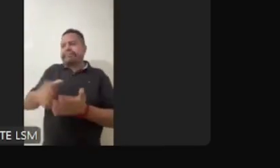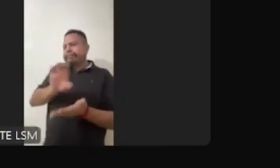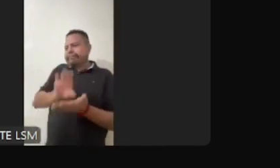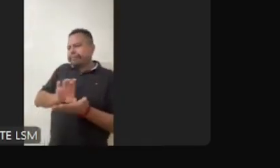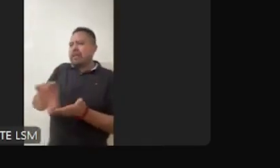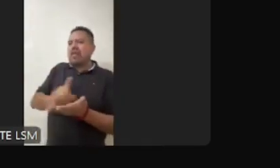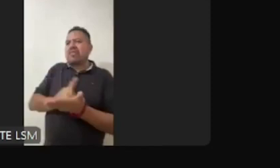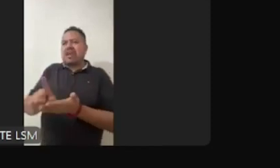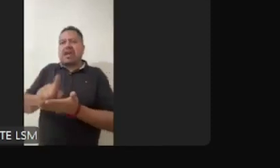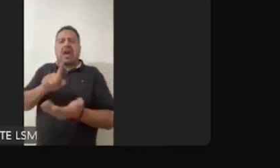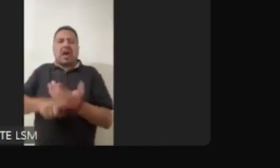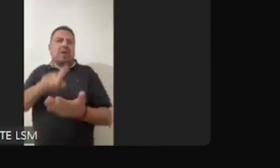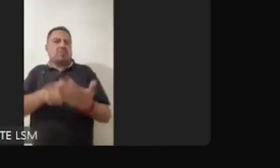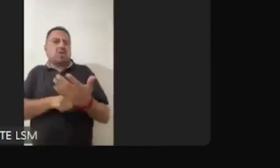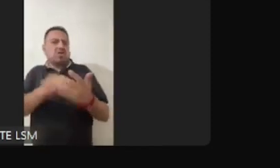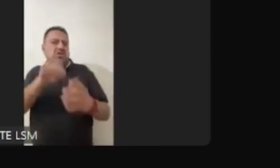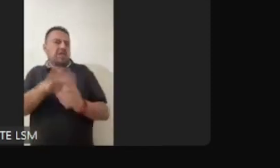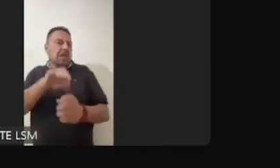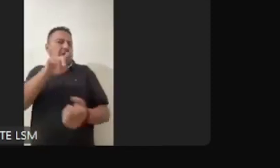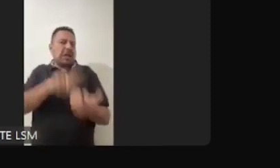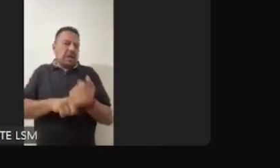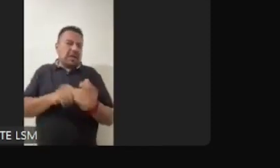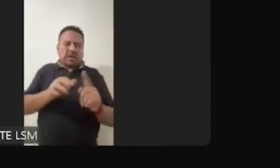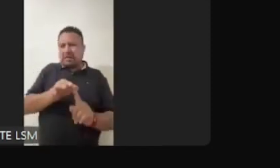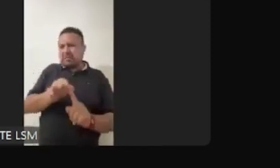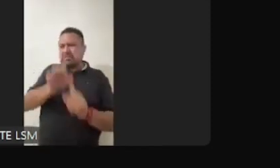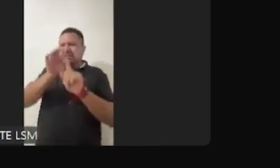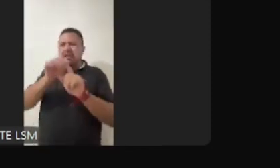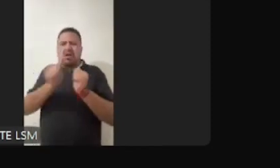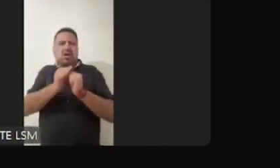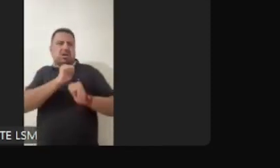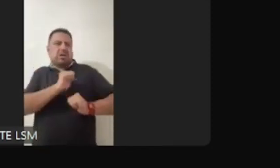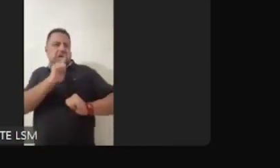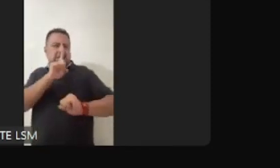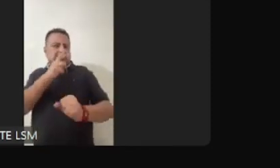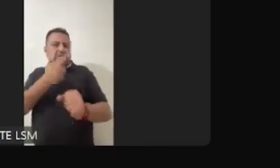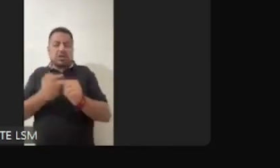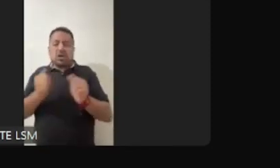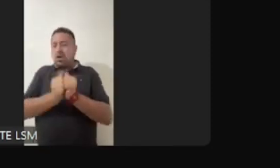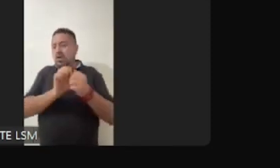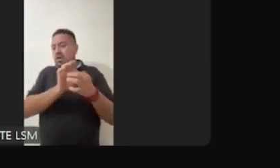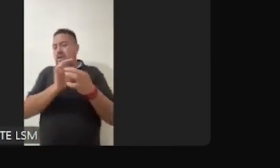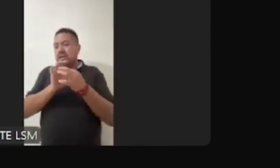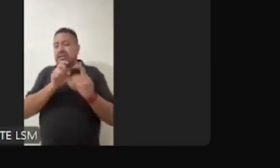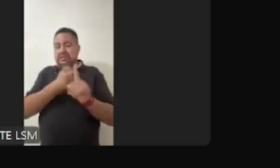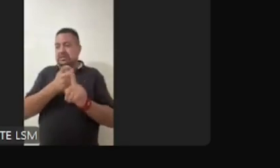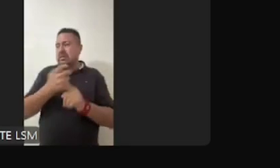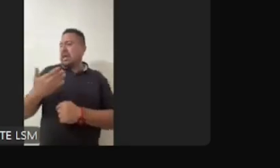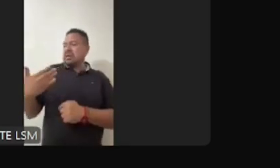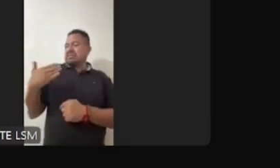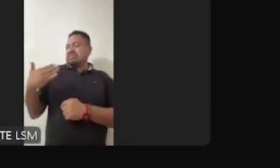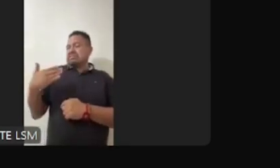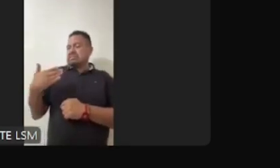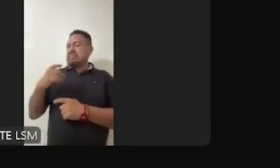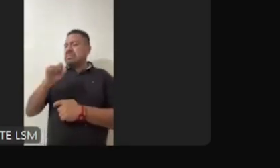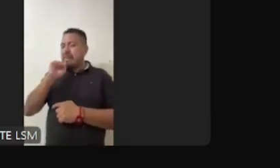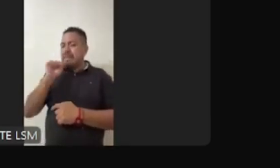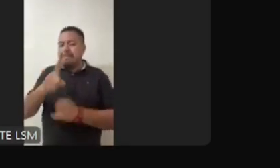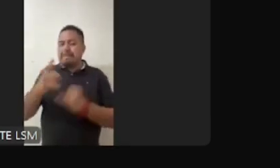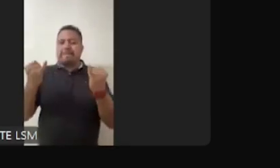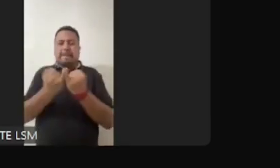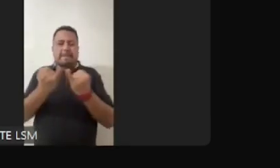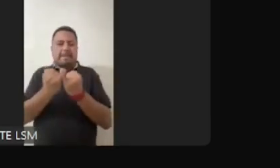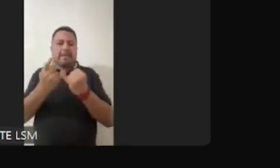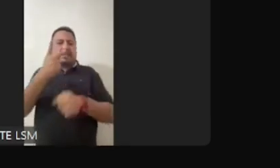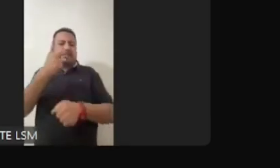derecho a ser votado en su vertiente de ejercicio del cargo aunado a ello recientemente la la la segunda